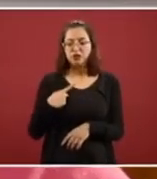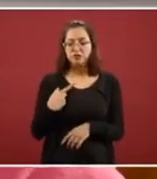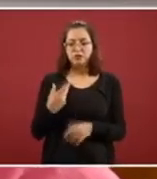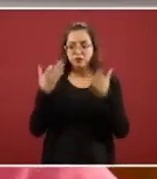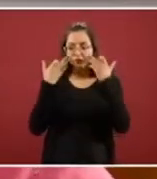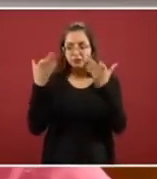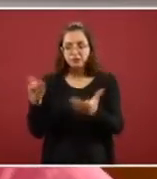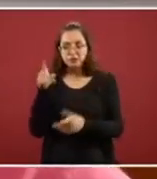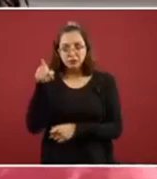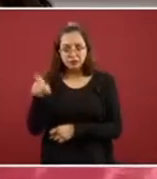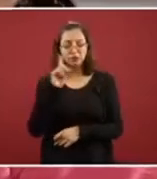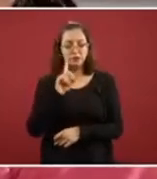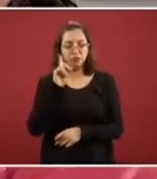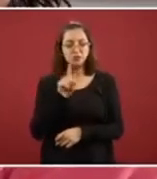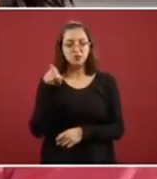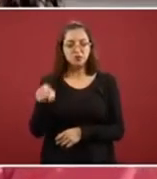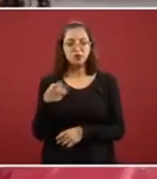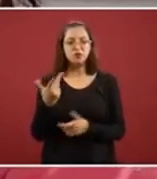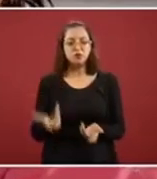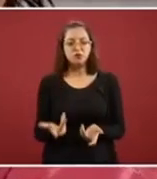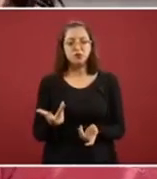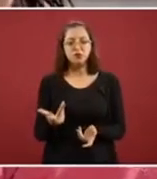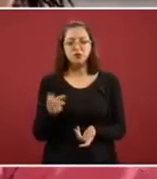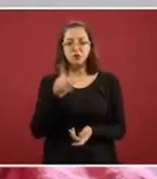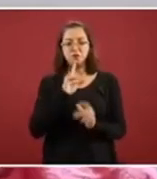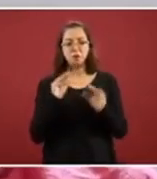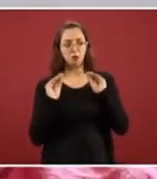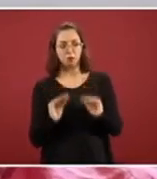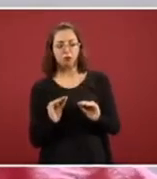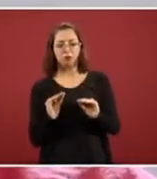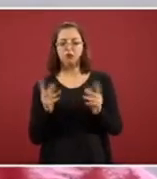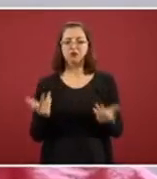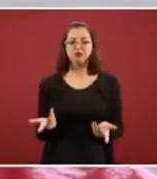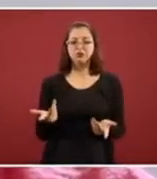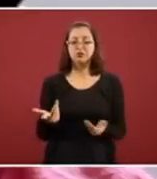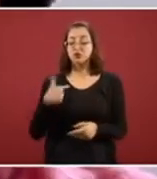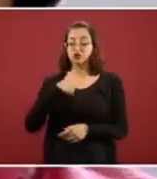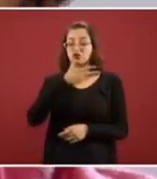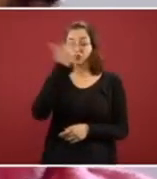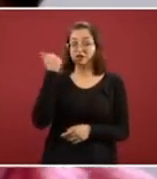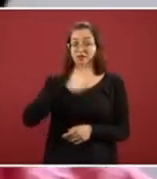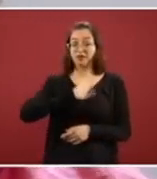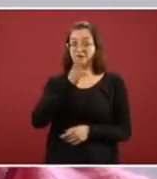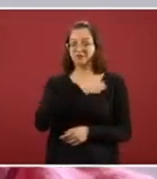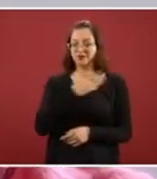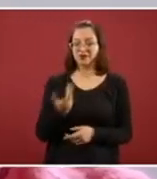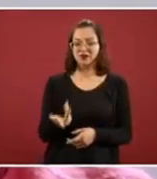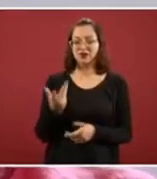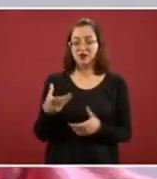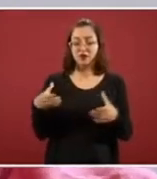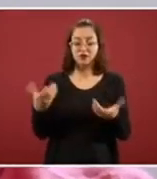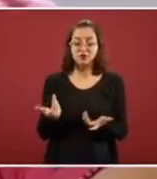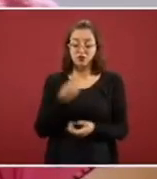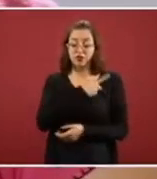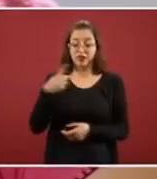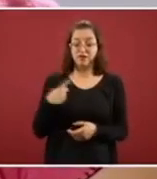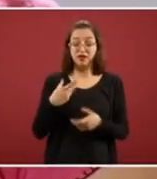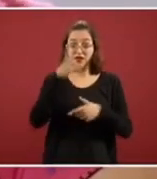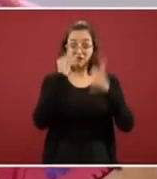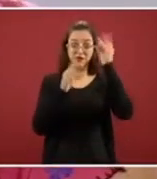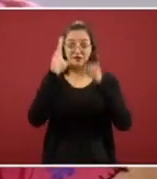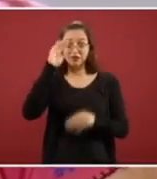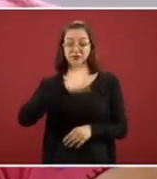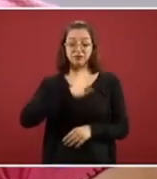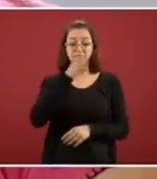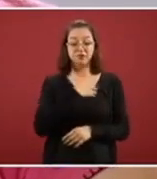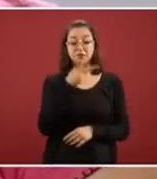viste, de lo que pasó a la señora, que no habló. Y no sabía yo hablar en español. Me tenía que quedar donde hablan en español. Y mi